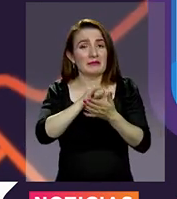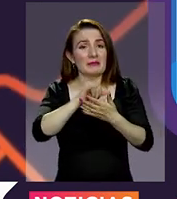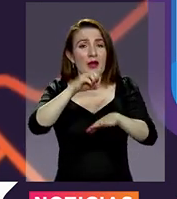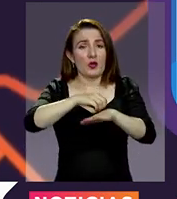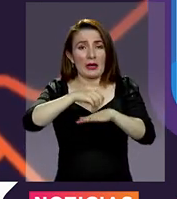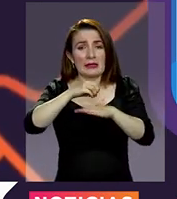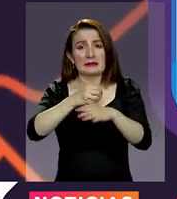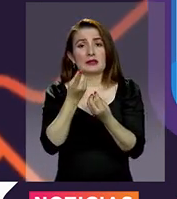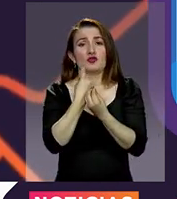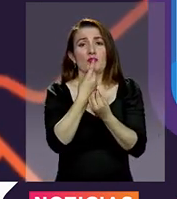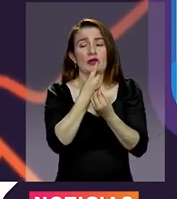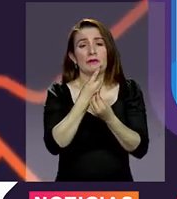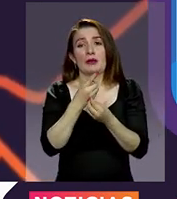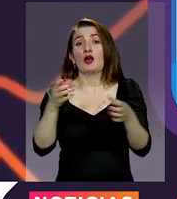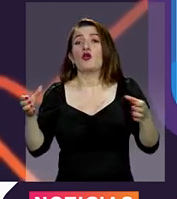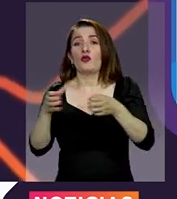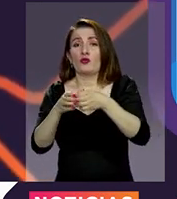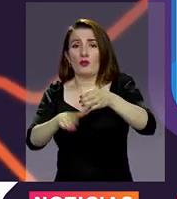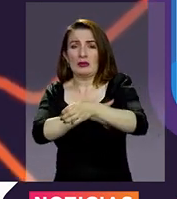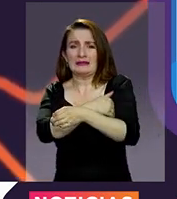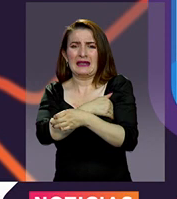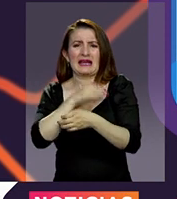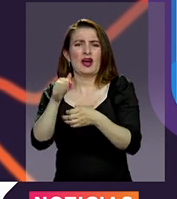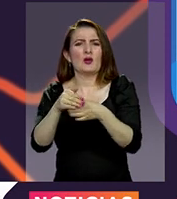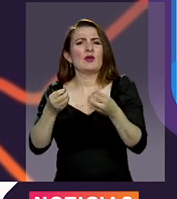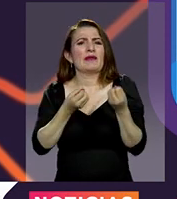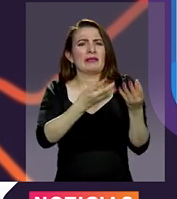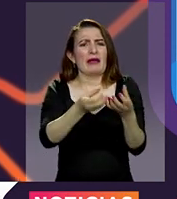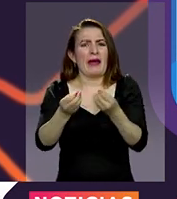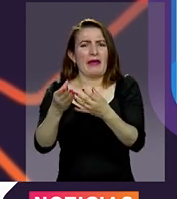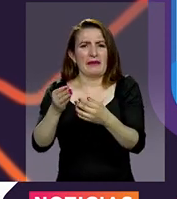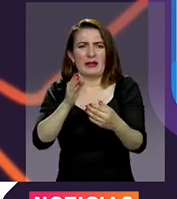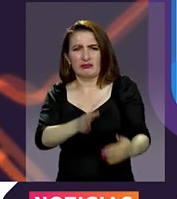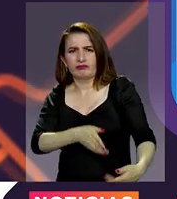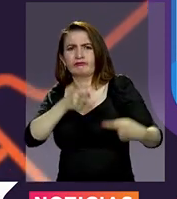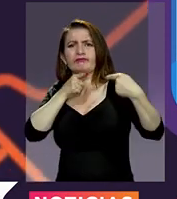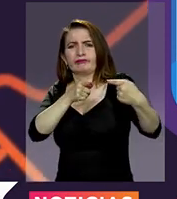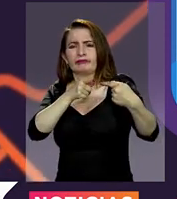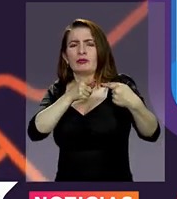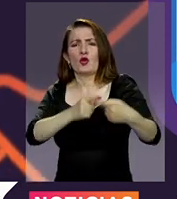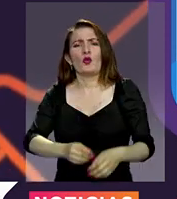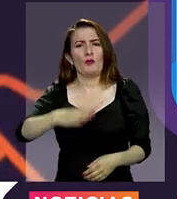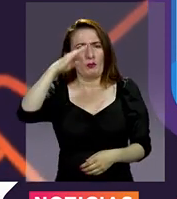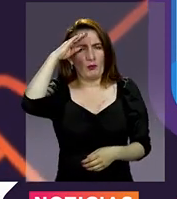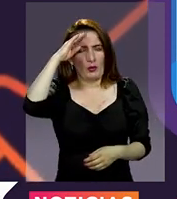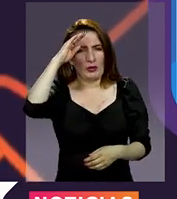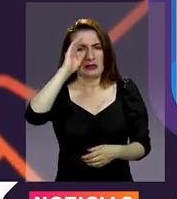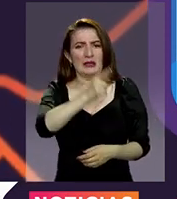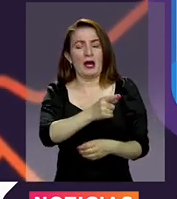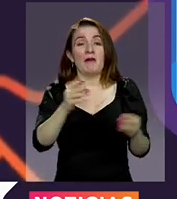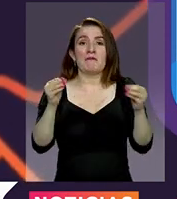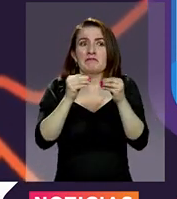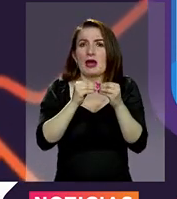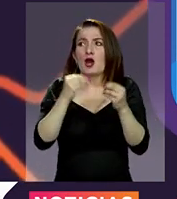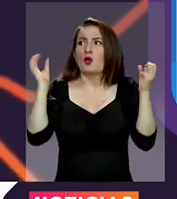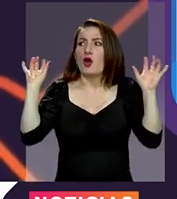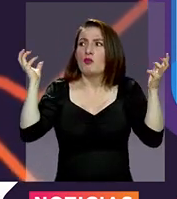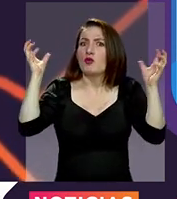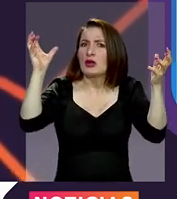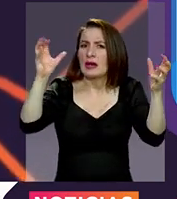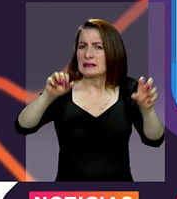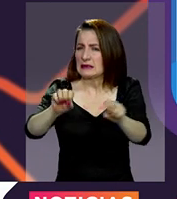organización política, un senador los dotó de elementos para enfrentarse con la policía. Una concejal mintió sobre ambulancias que